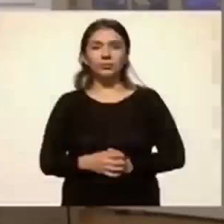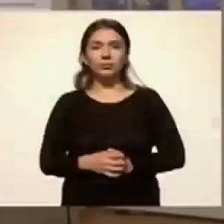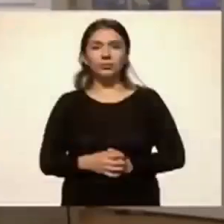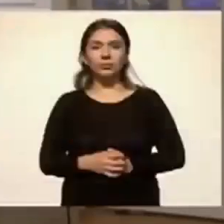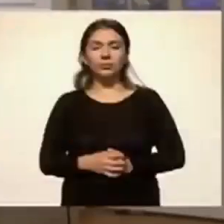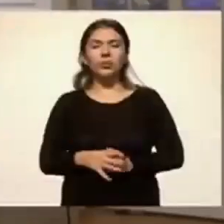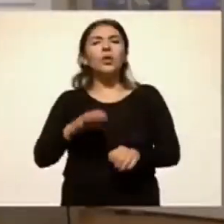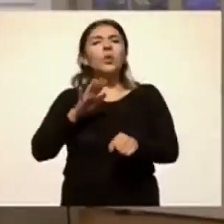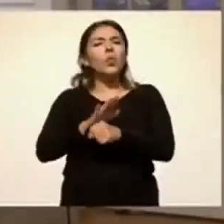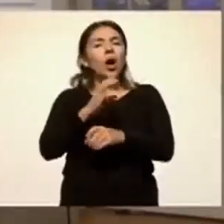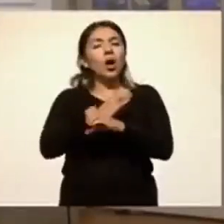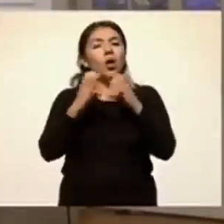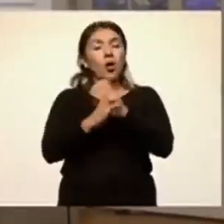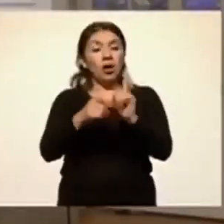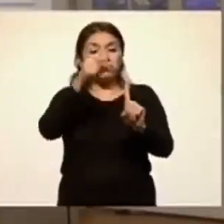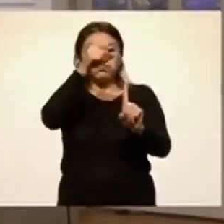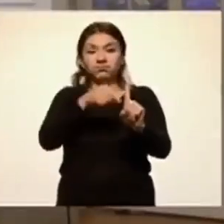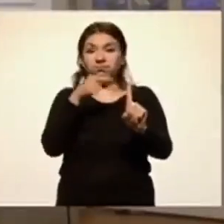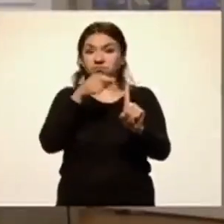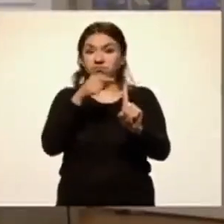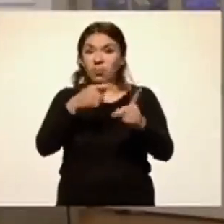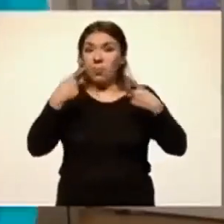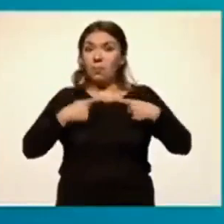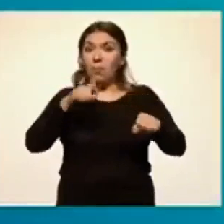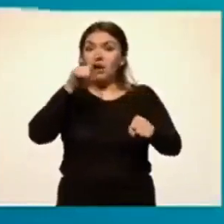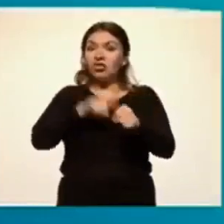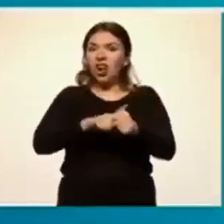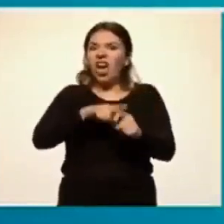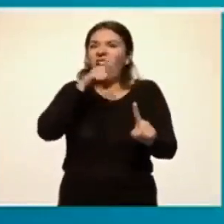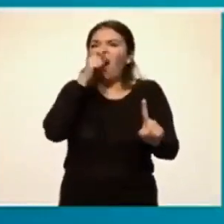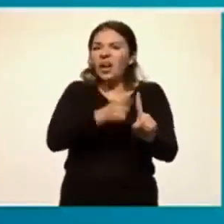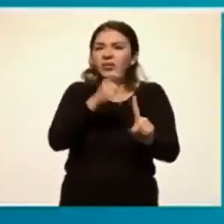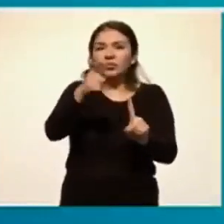¿Qué elementos de la personalidad resalté?